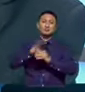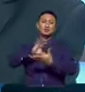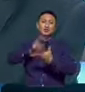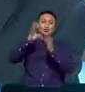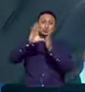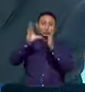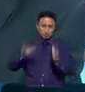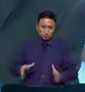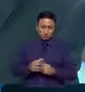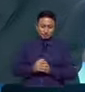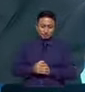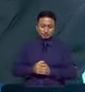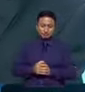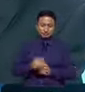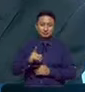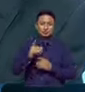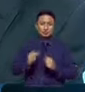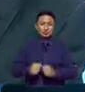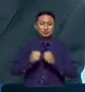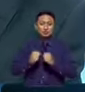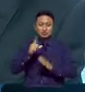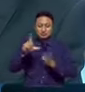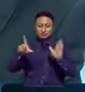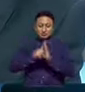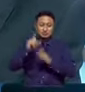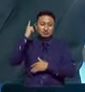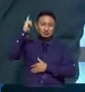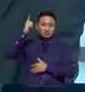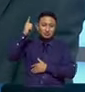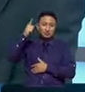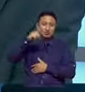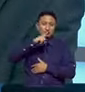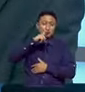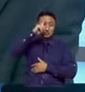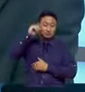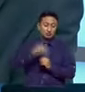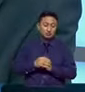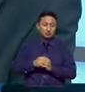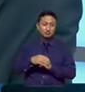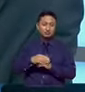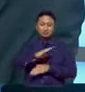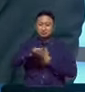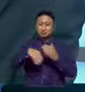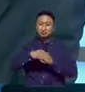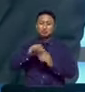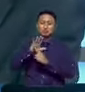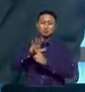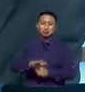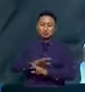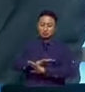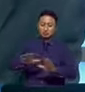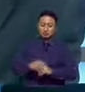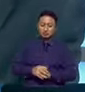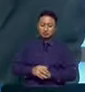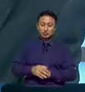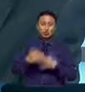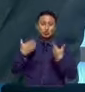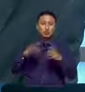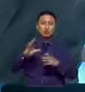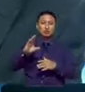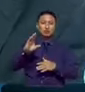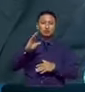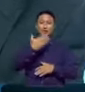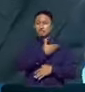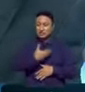Ciudadana, la fuerza, la legitimidad, el liderazgo de Rafael Correa como que opagaba todo lo demás. Ahora, cualquier presidente que gane,